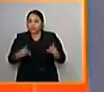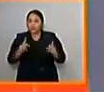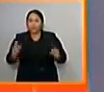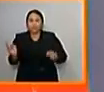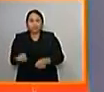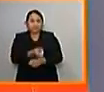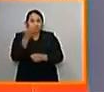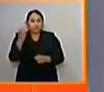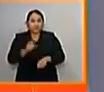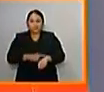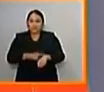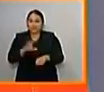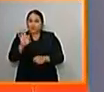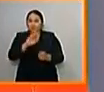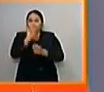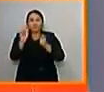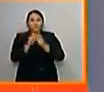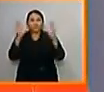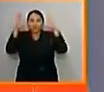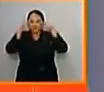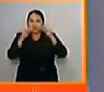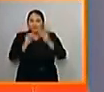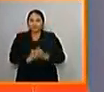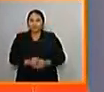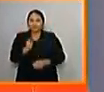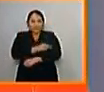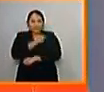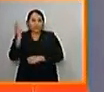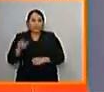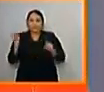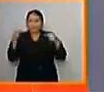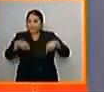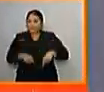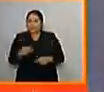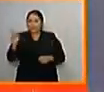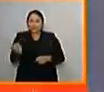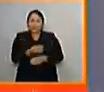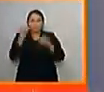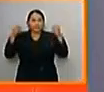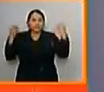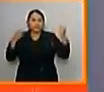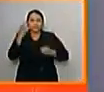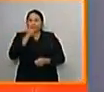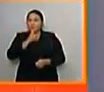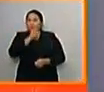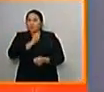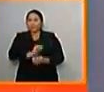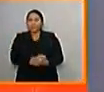para ganar a las 9 en punto de la noche. En Navidad aquí se gana y se goza con Loto.